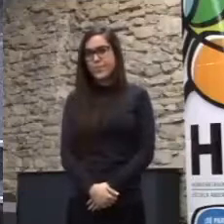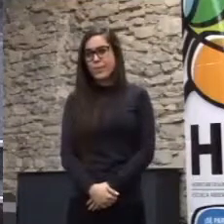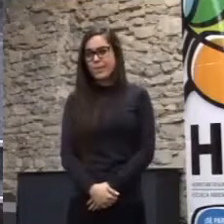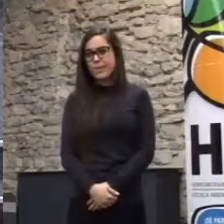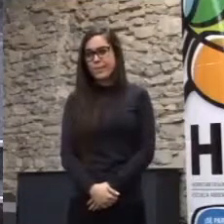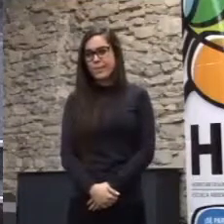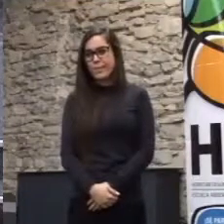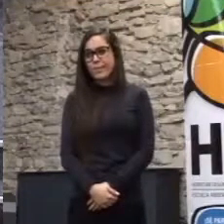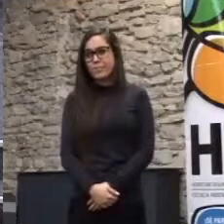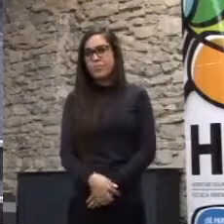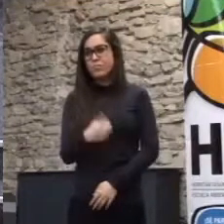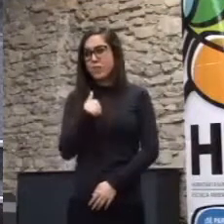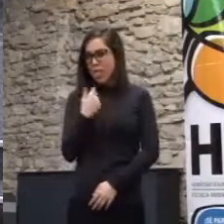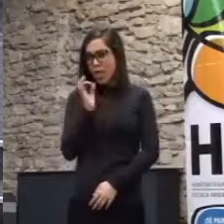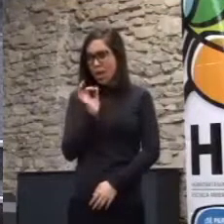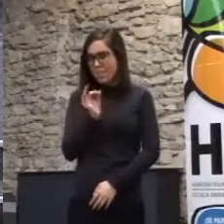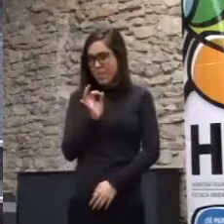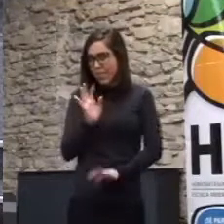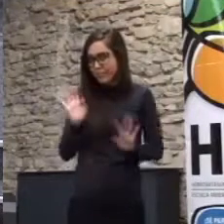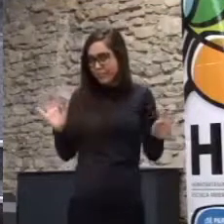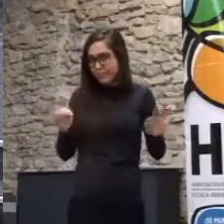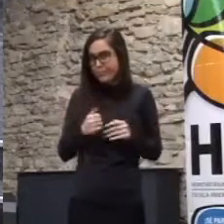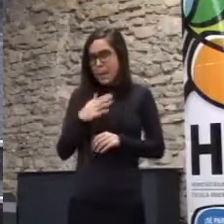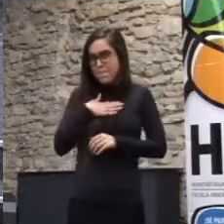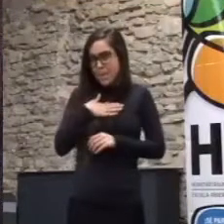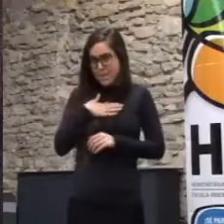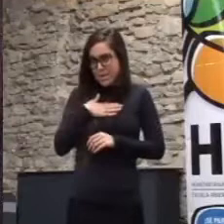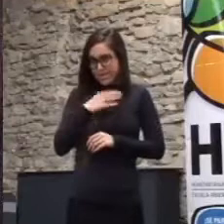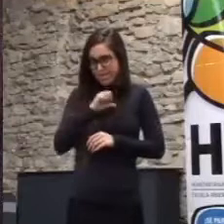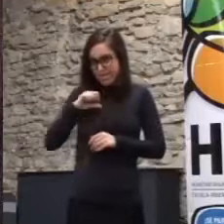Yo la verdad es que los medios de comunicación, para mí,